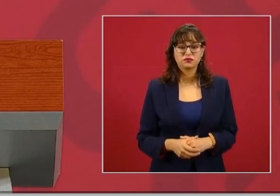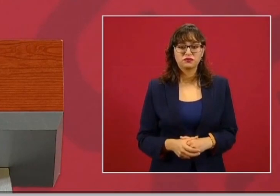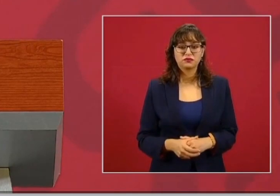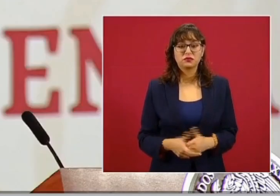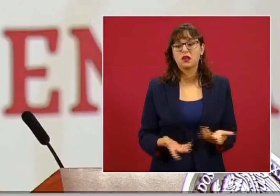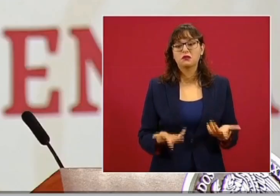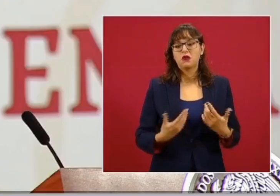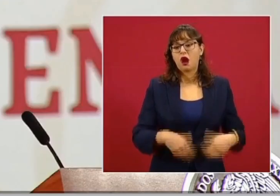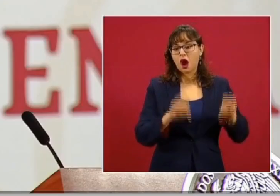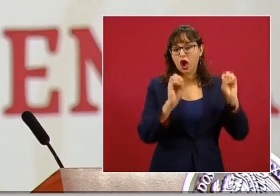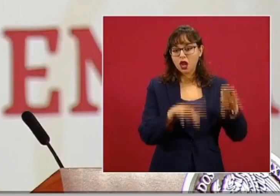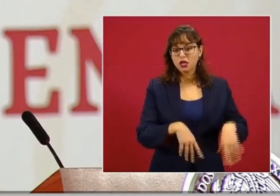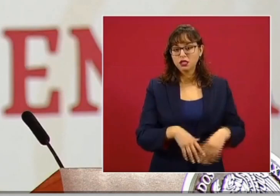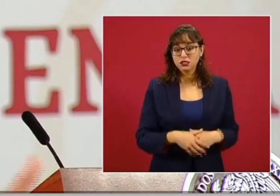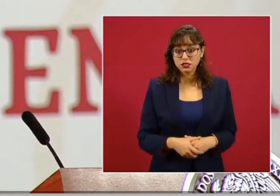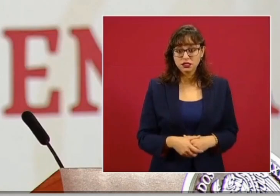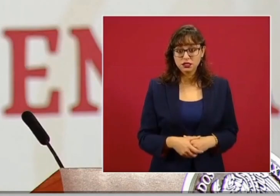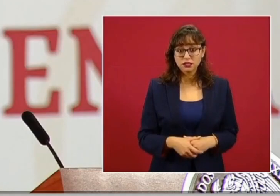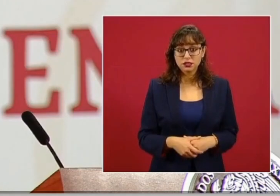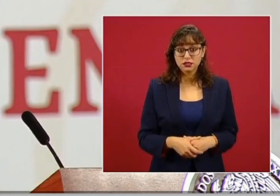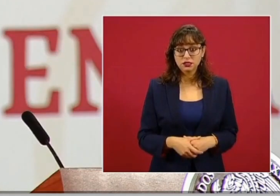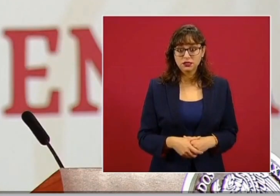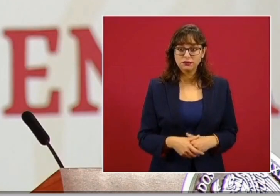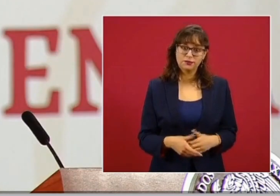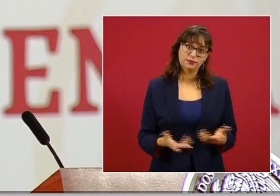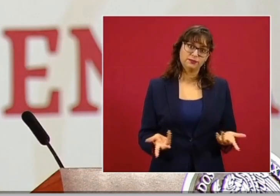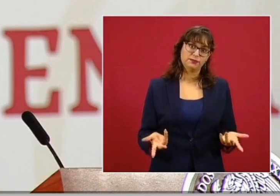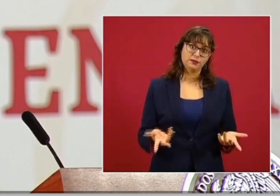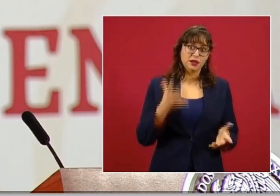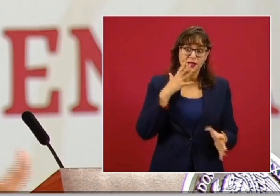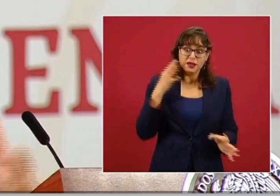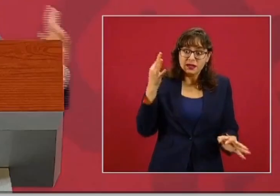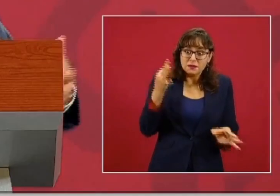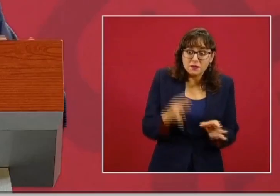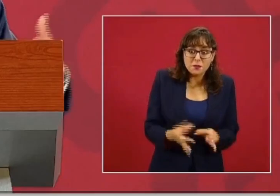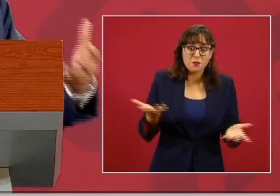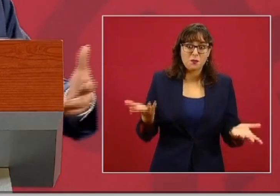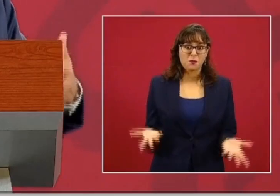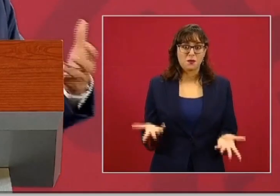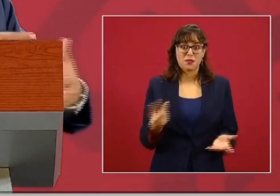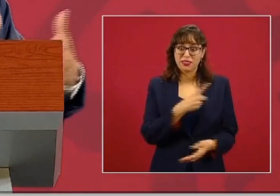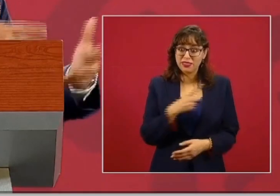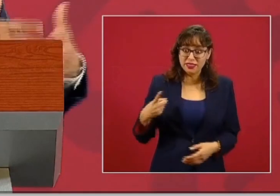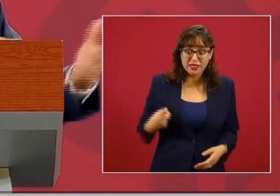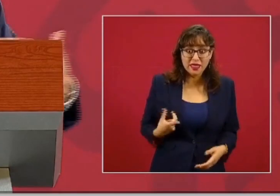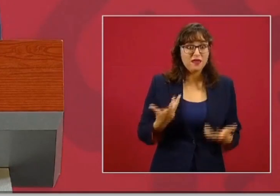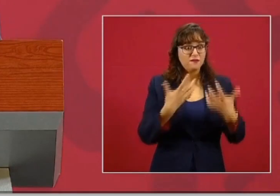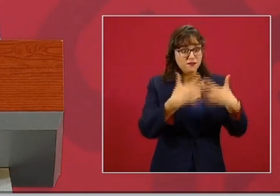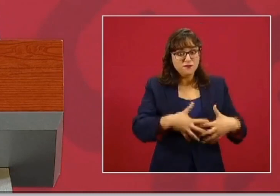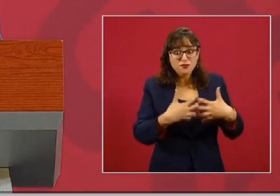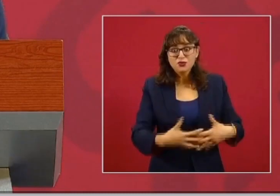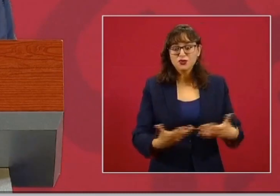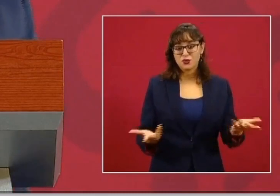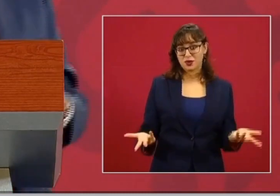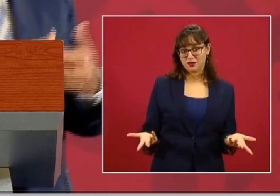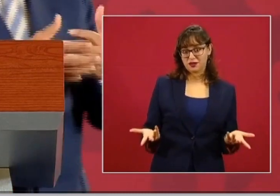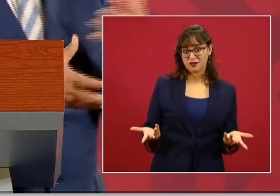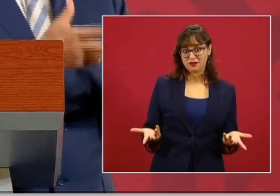pesos del presupuesto público, dinero del pueblo, en una sola